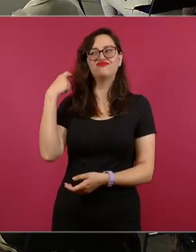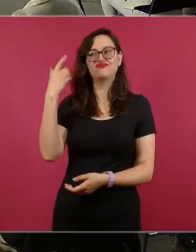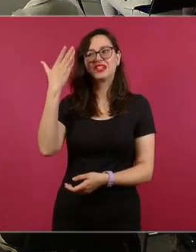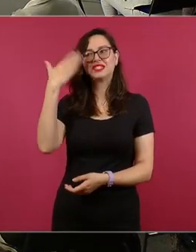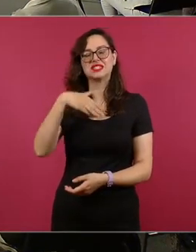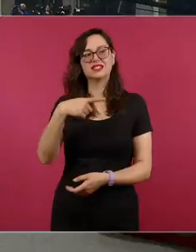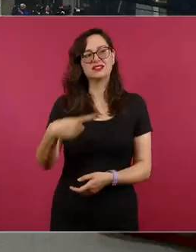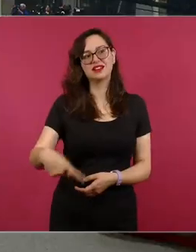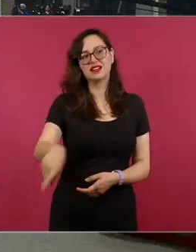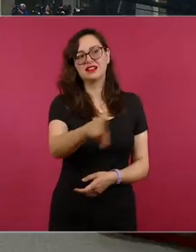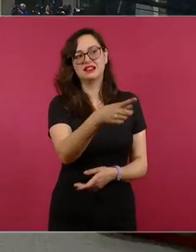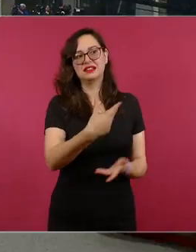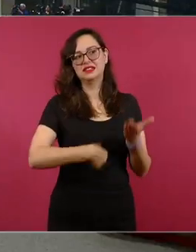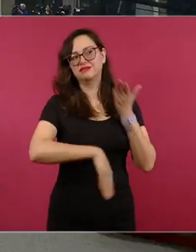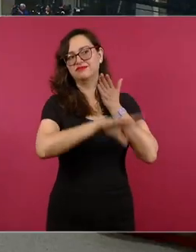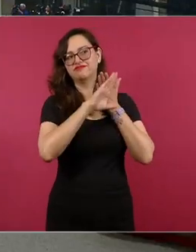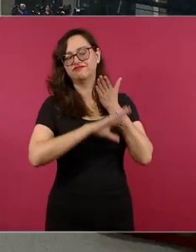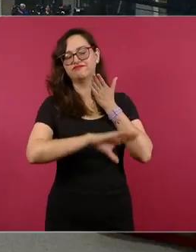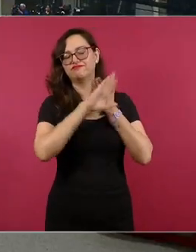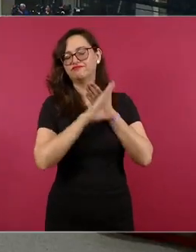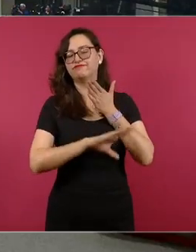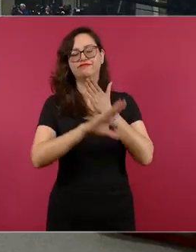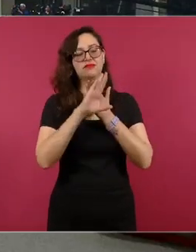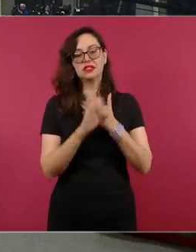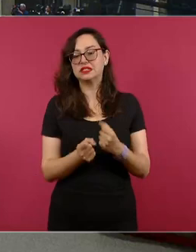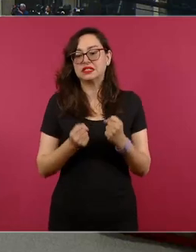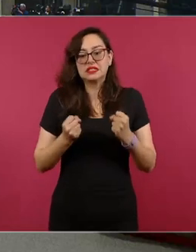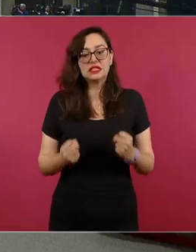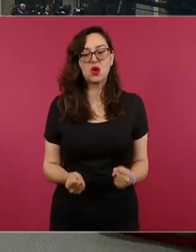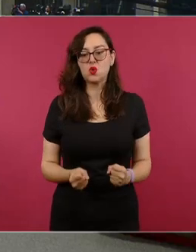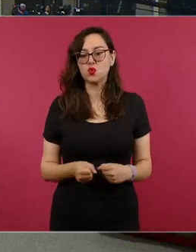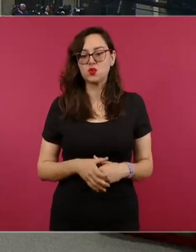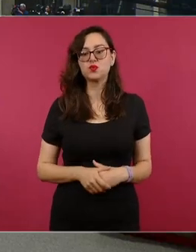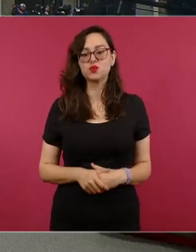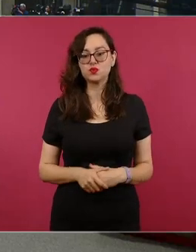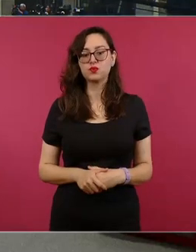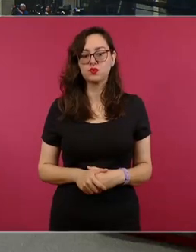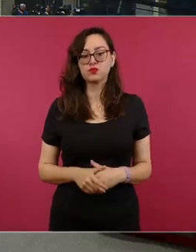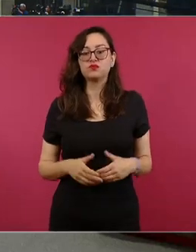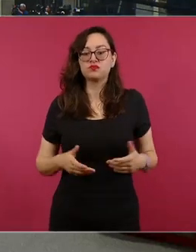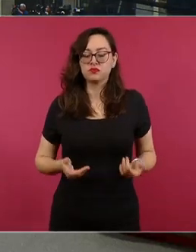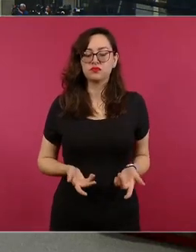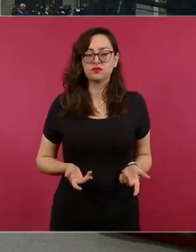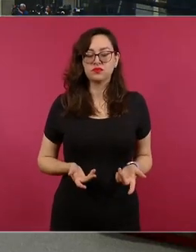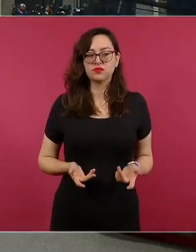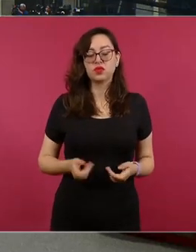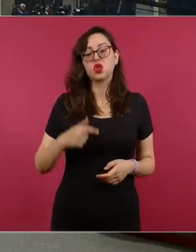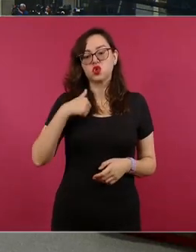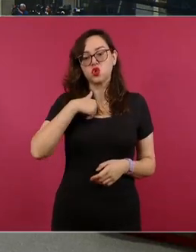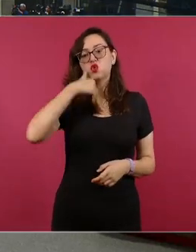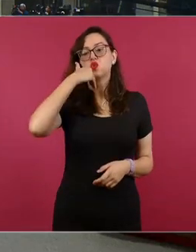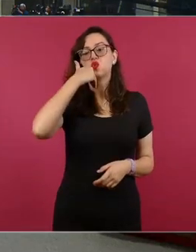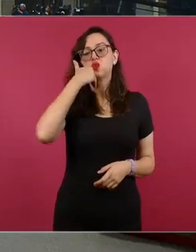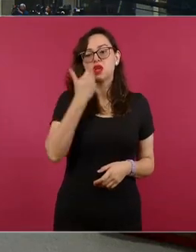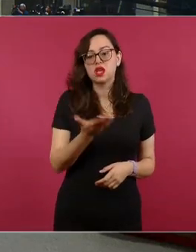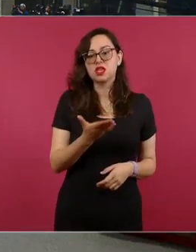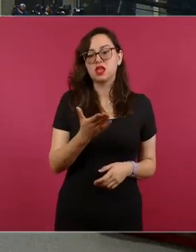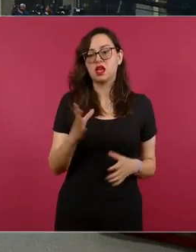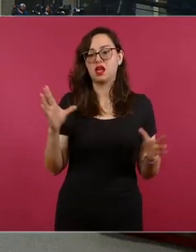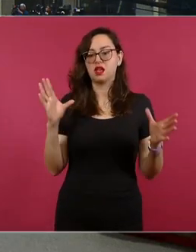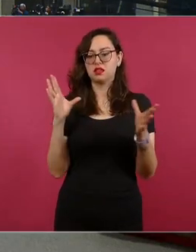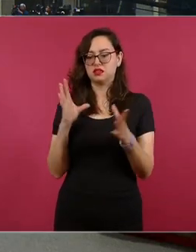por esto la dejáramos para después. Pues, pero ¿por qué?